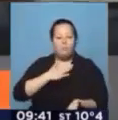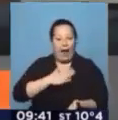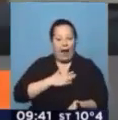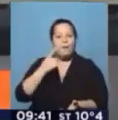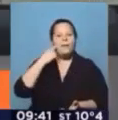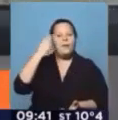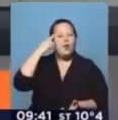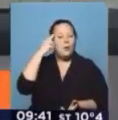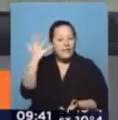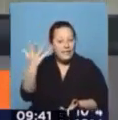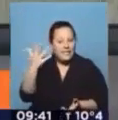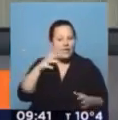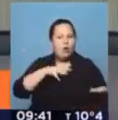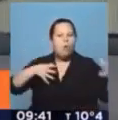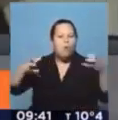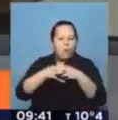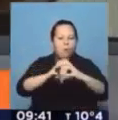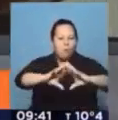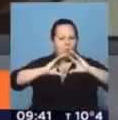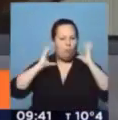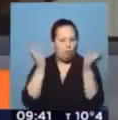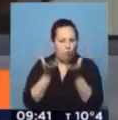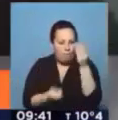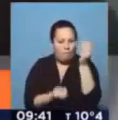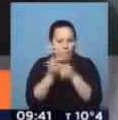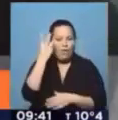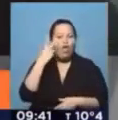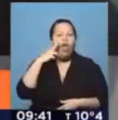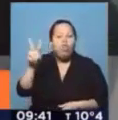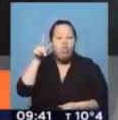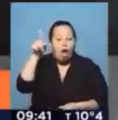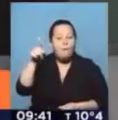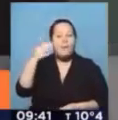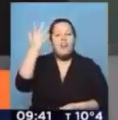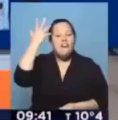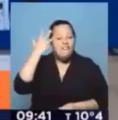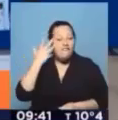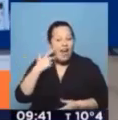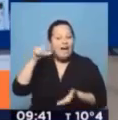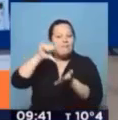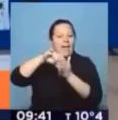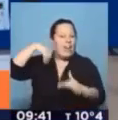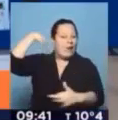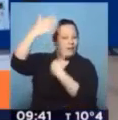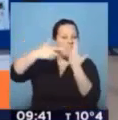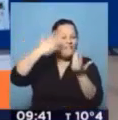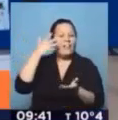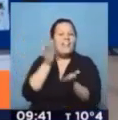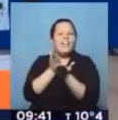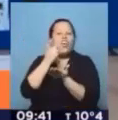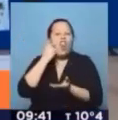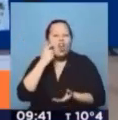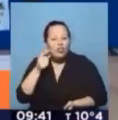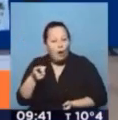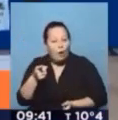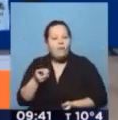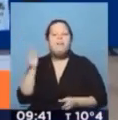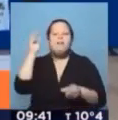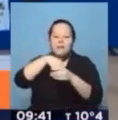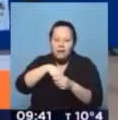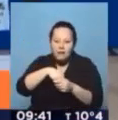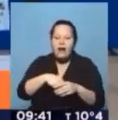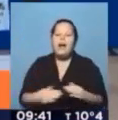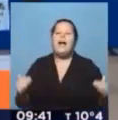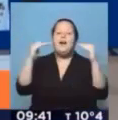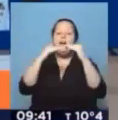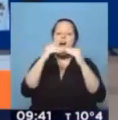humanos. En 1995 se generó este movimiento mundial. En el 2000 Francia, el país de la Revolución Francesa, los derechos del hombre y los ciudadanos,